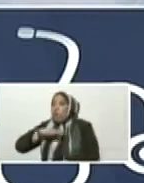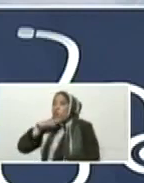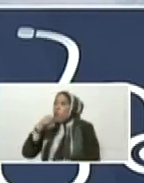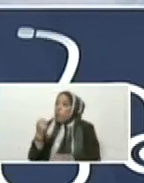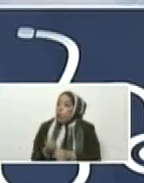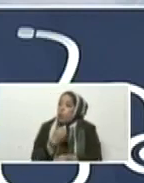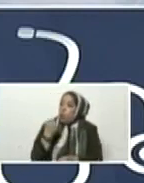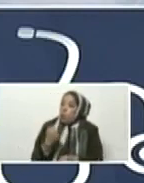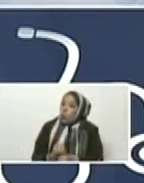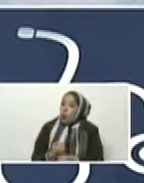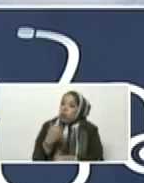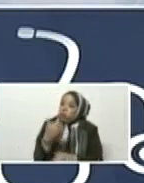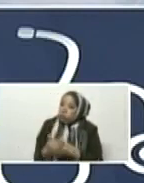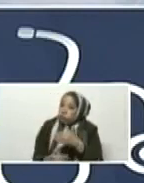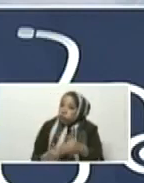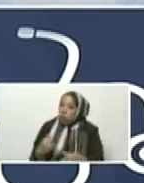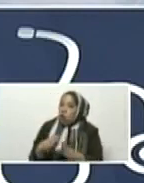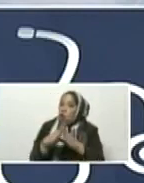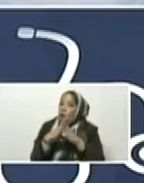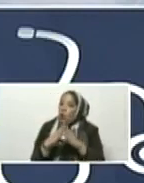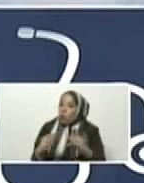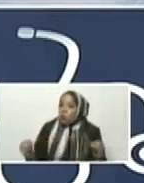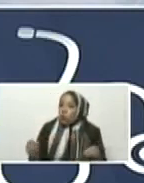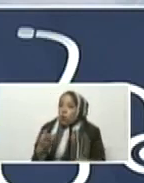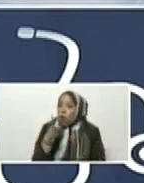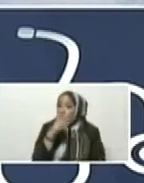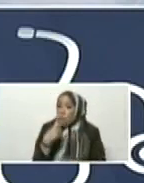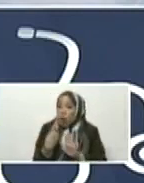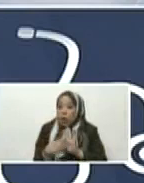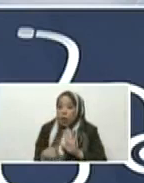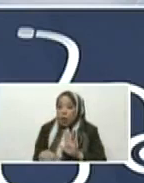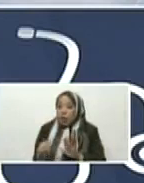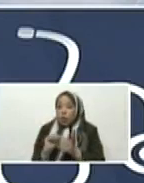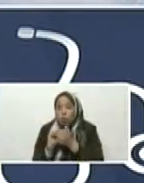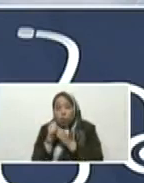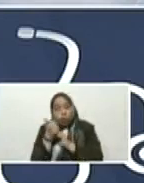con todo. Usted no tiene derecho a dormir, ¿oyó?